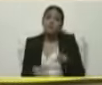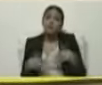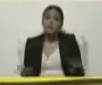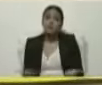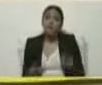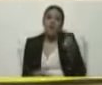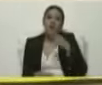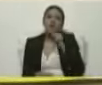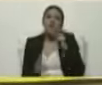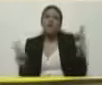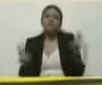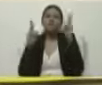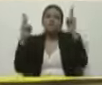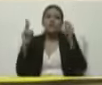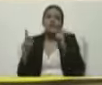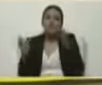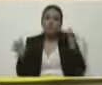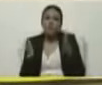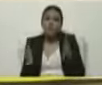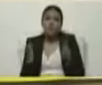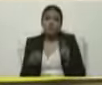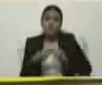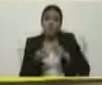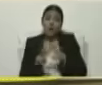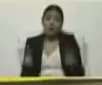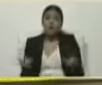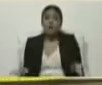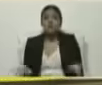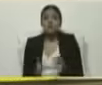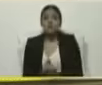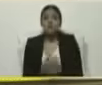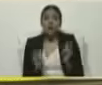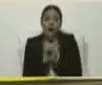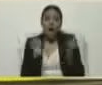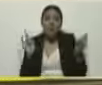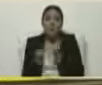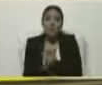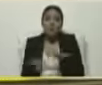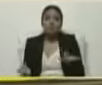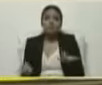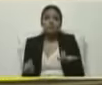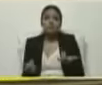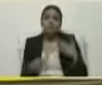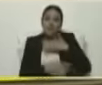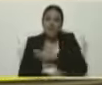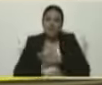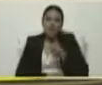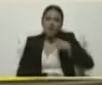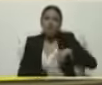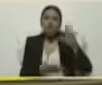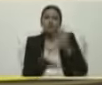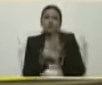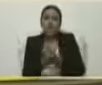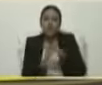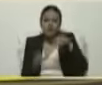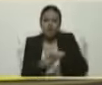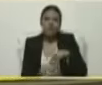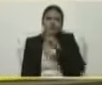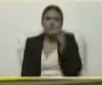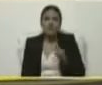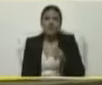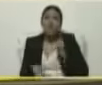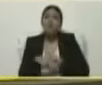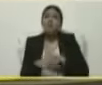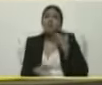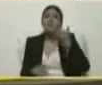Y triunfó la paz, el amor y el deseo de tranquilidad entre los venezolanos. En aquella época